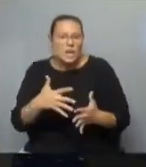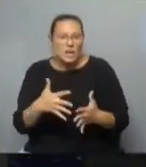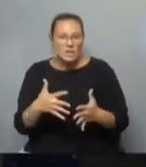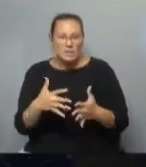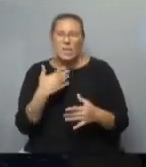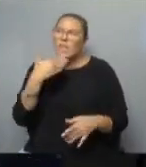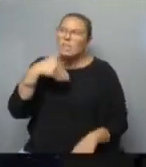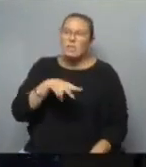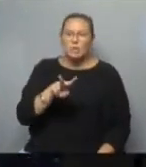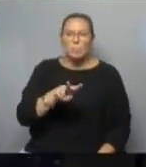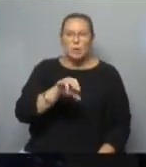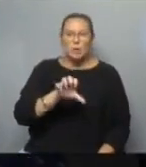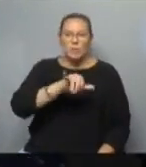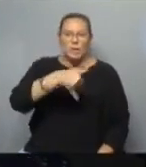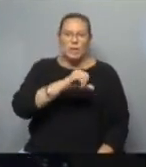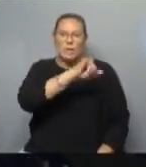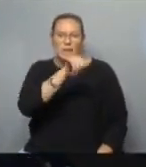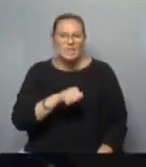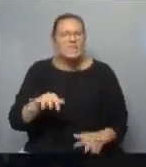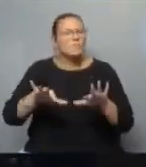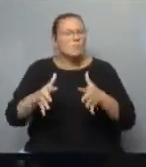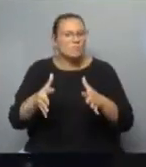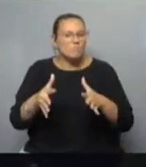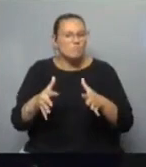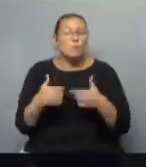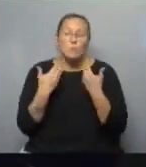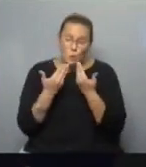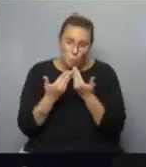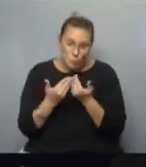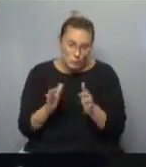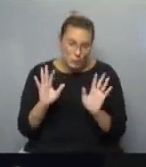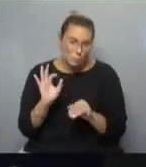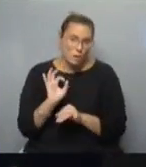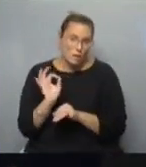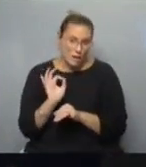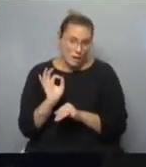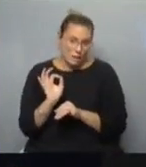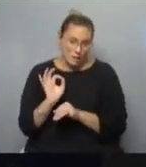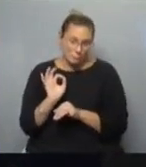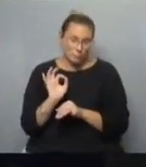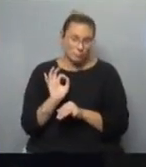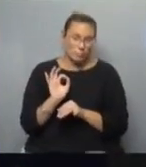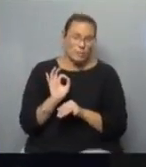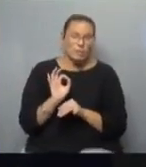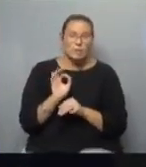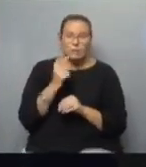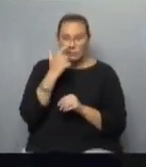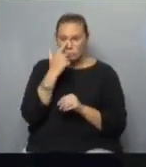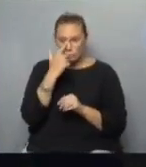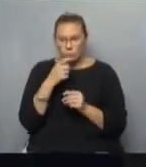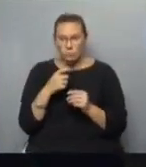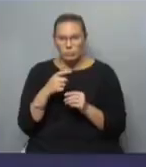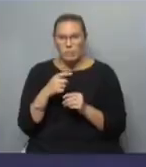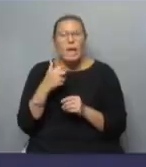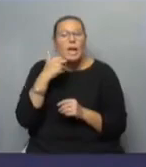por vejez? ¿Y qué es la vejez? Bueno, entonces vamos a empezar de cero, no de cero años, sino de cero vejez. ¿En